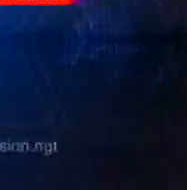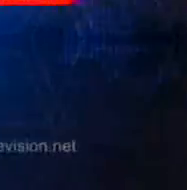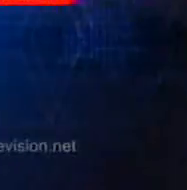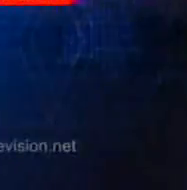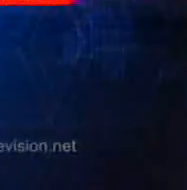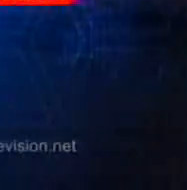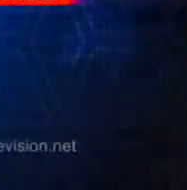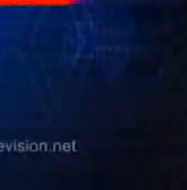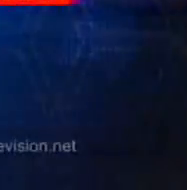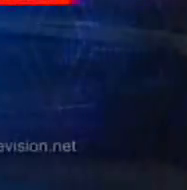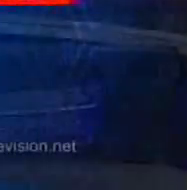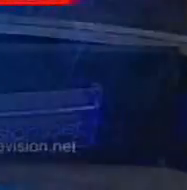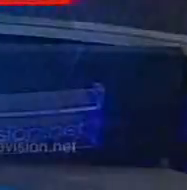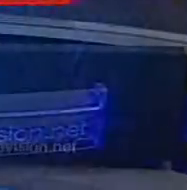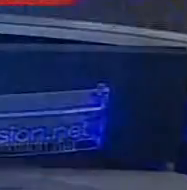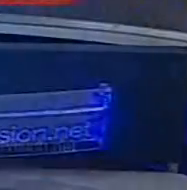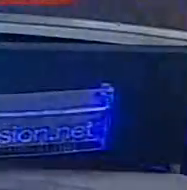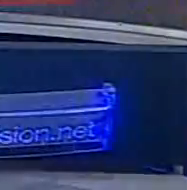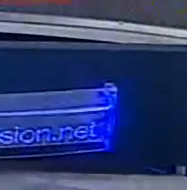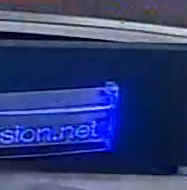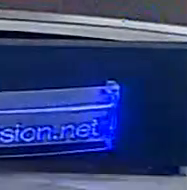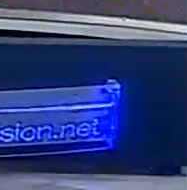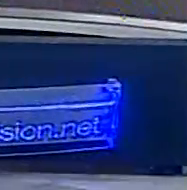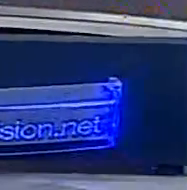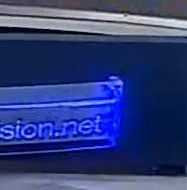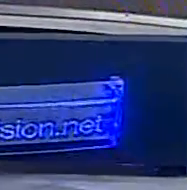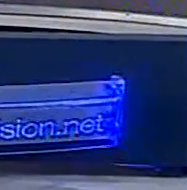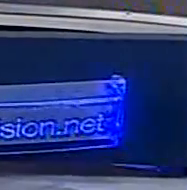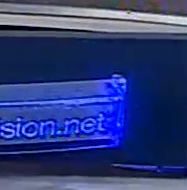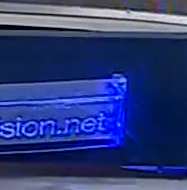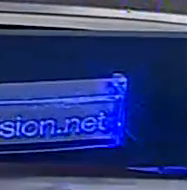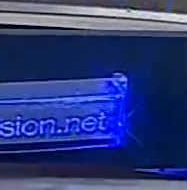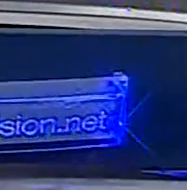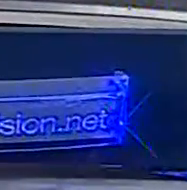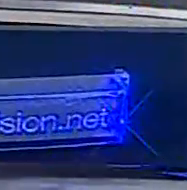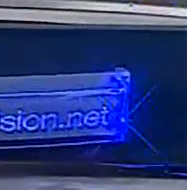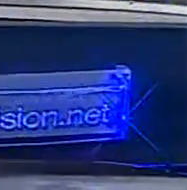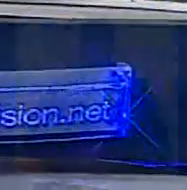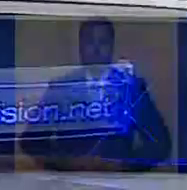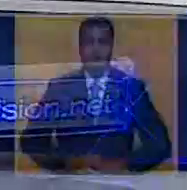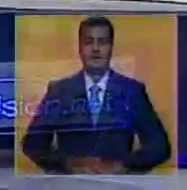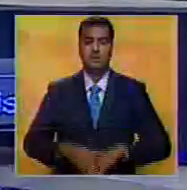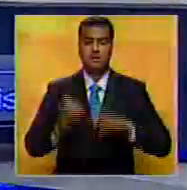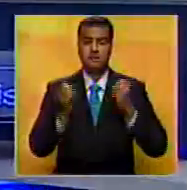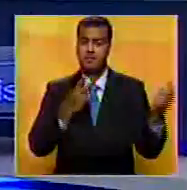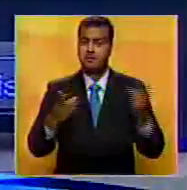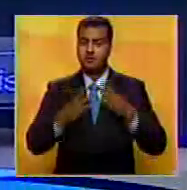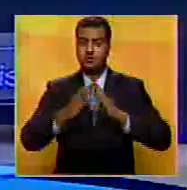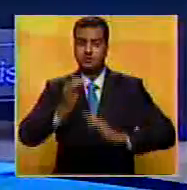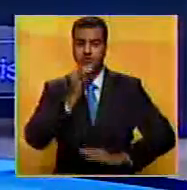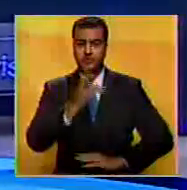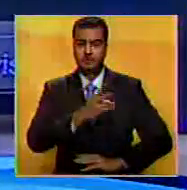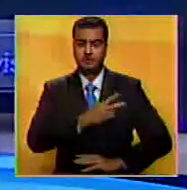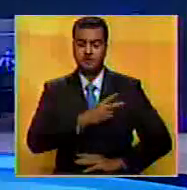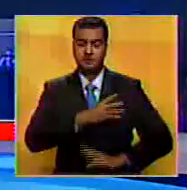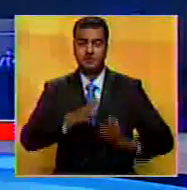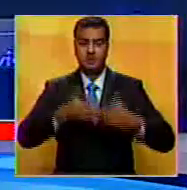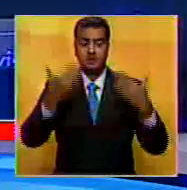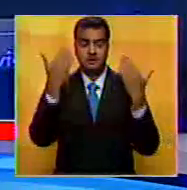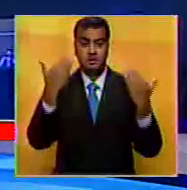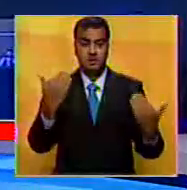Noticiero Venevisión. Información justa y balanceada. Sean todos bienvenidos a la presente emisión de Noticiero